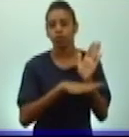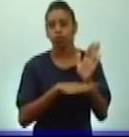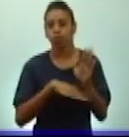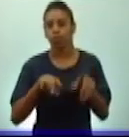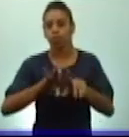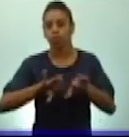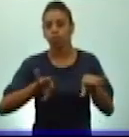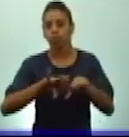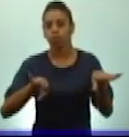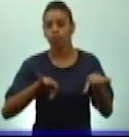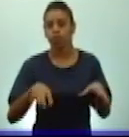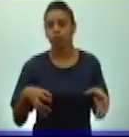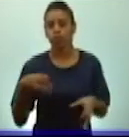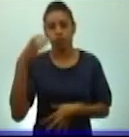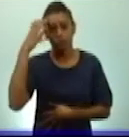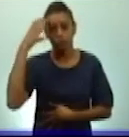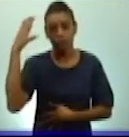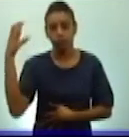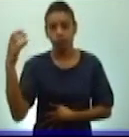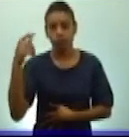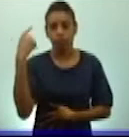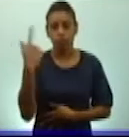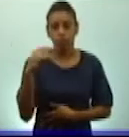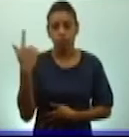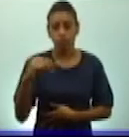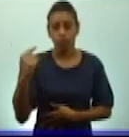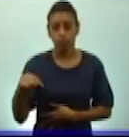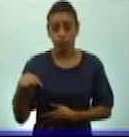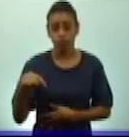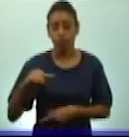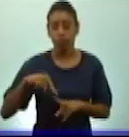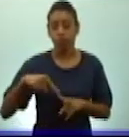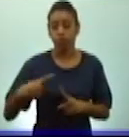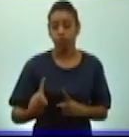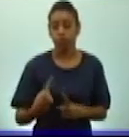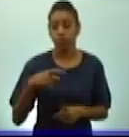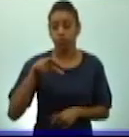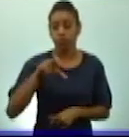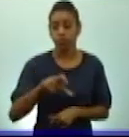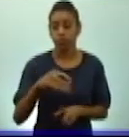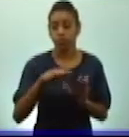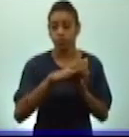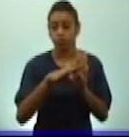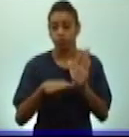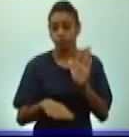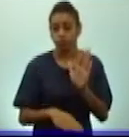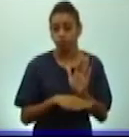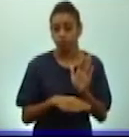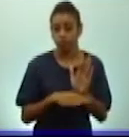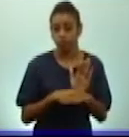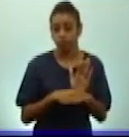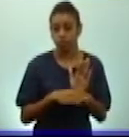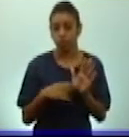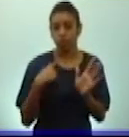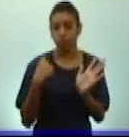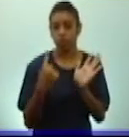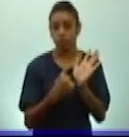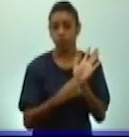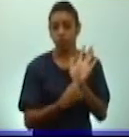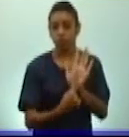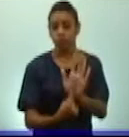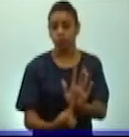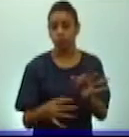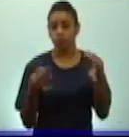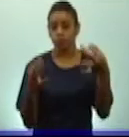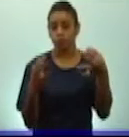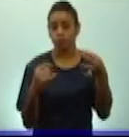del aparato estatal de la dictadura. Fíjense que al final, en la parte inferior de la diapo, yo les estoy poniendo las